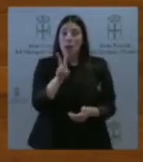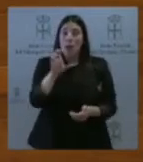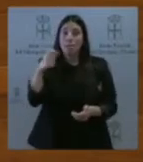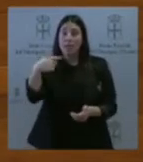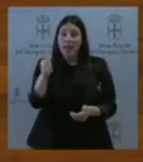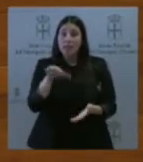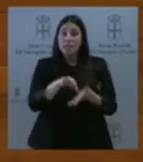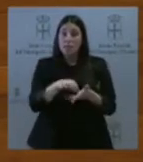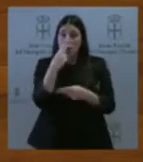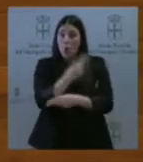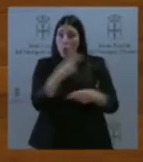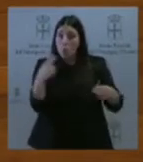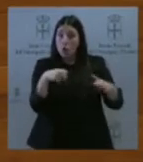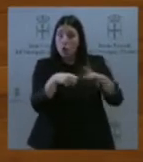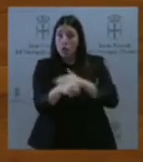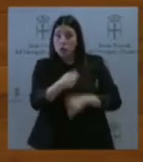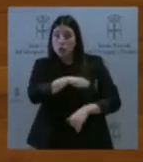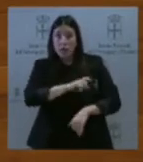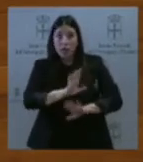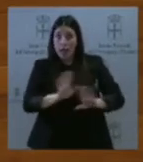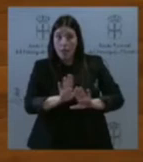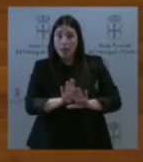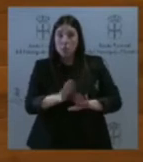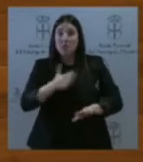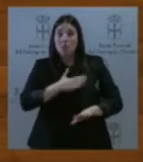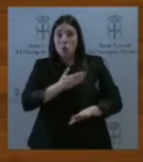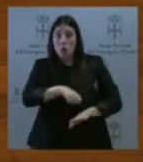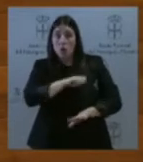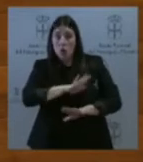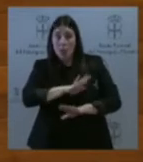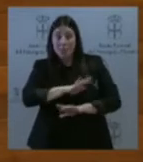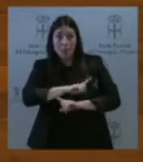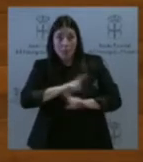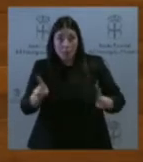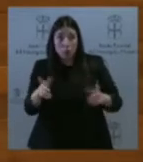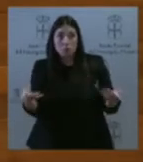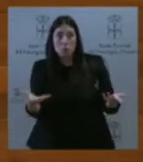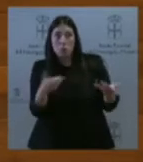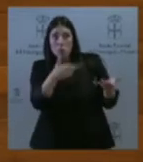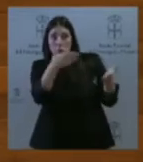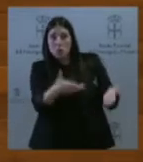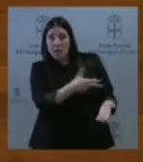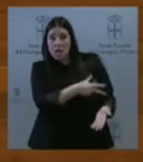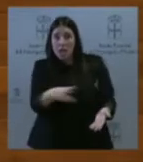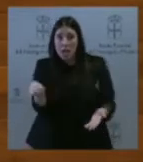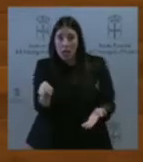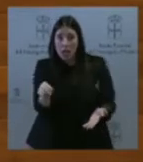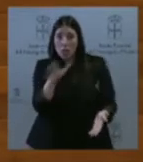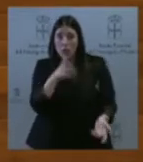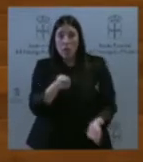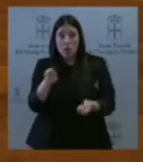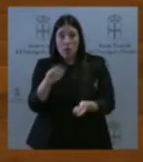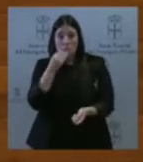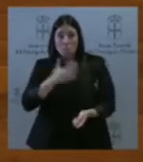pertenece al patrimonio nacional, resulta intolerable que usted se niegue a impulsar la declaración BIC para la fábrica. Le pongo un ejemplo recientísimo.